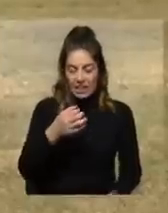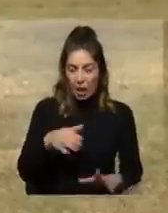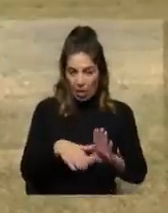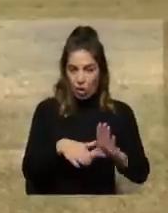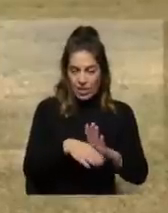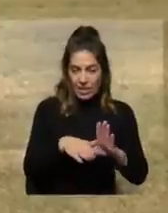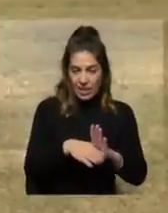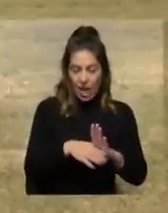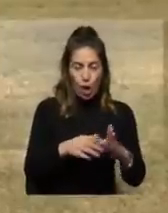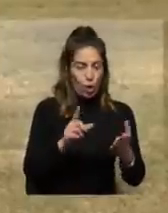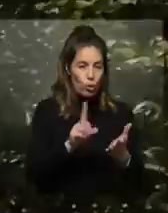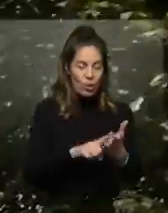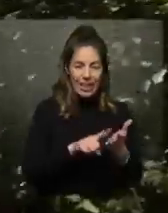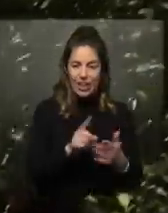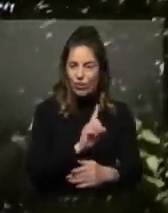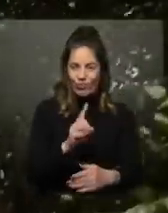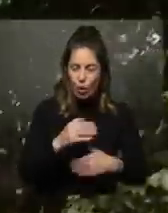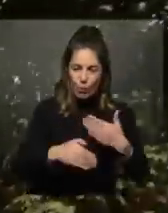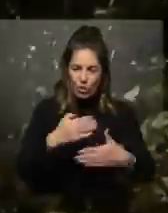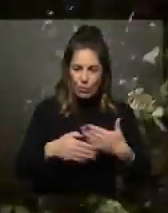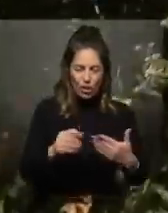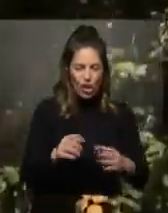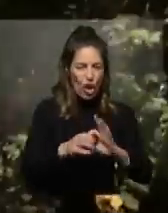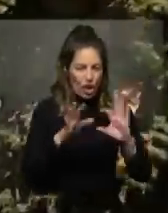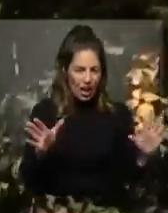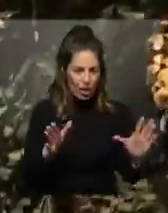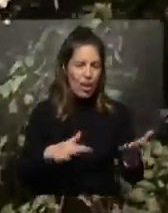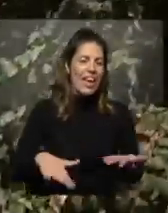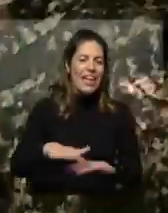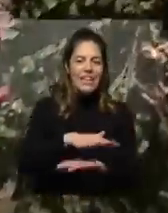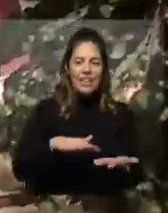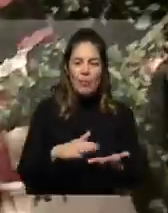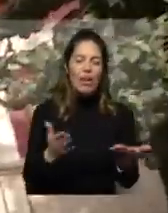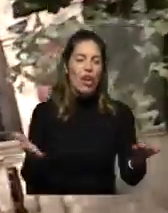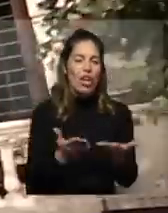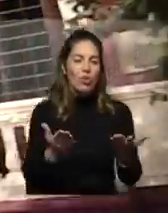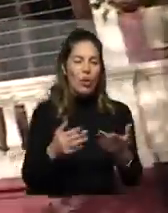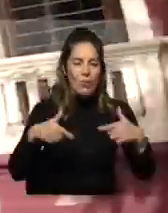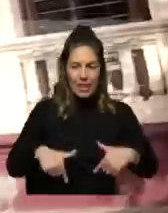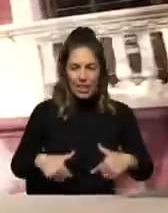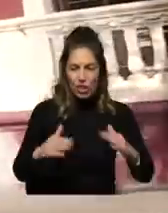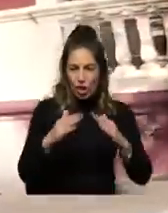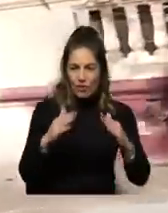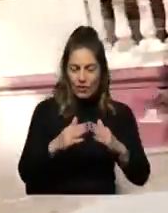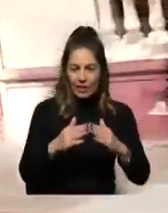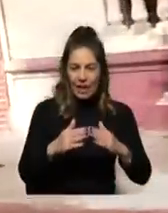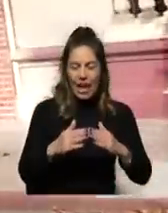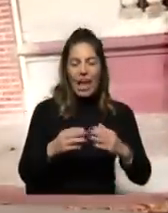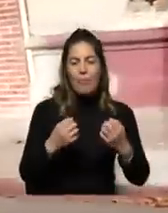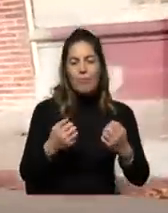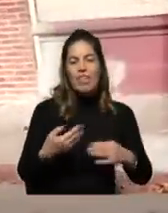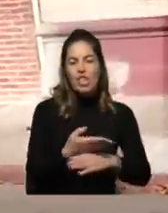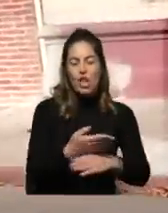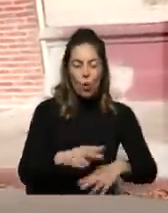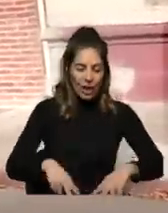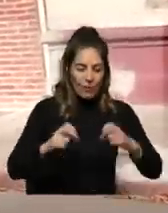procedimiento no quedó claro en este marco el actual ministro de vivienda dis puso una investigación administrativa para revisar los 14